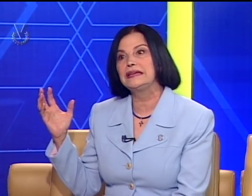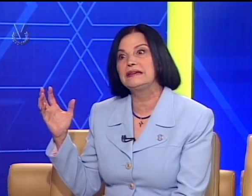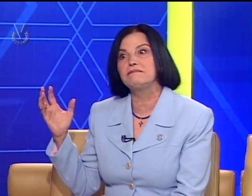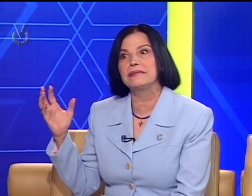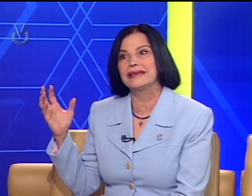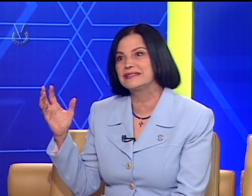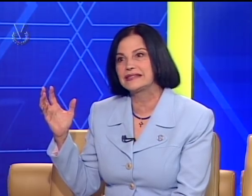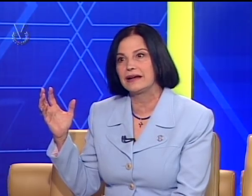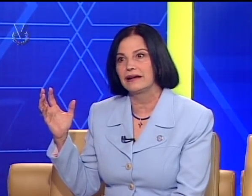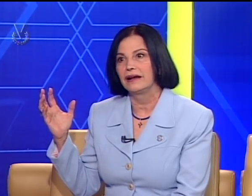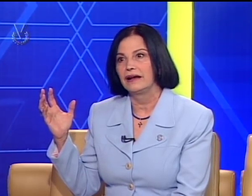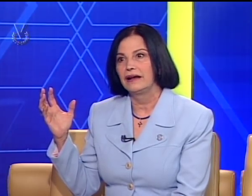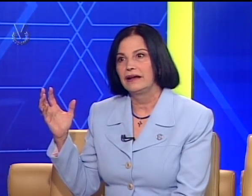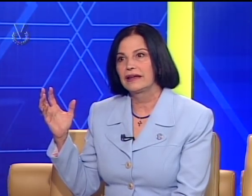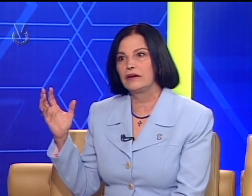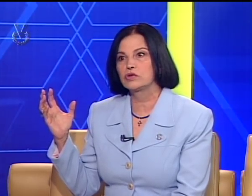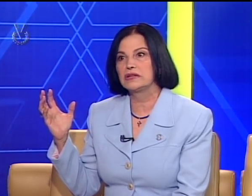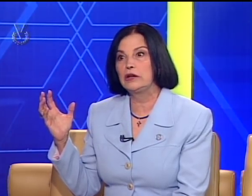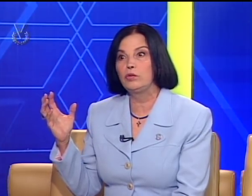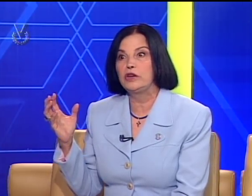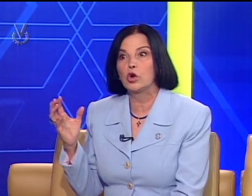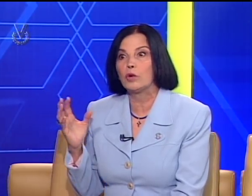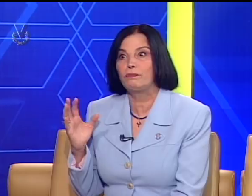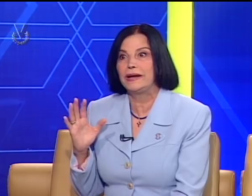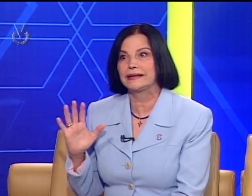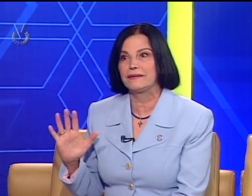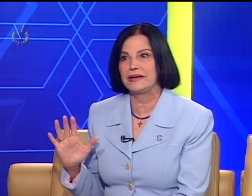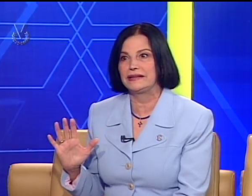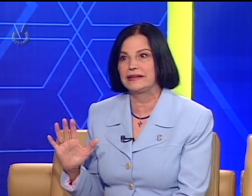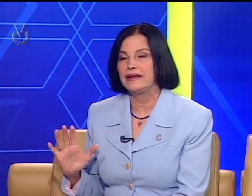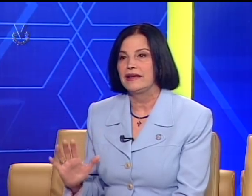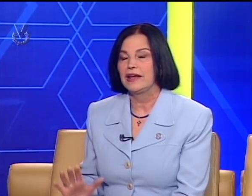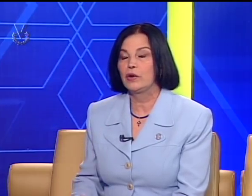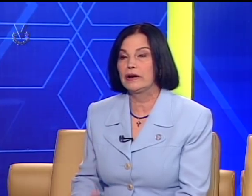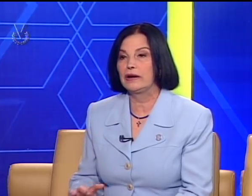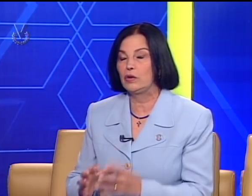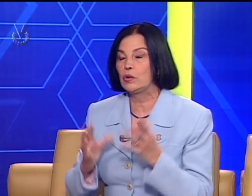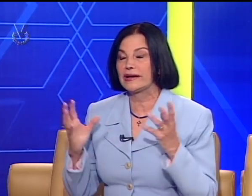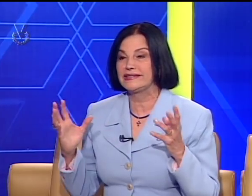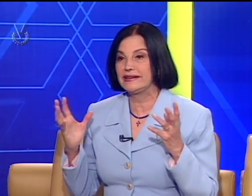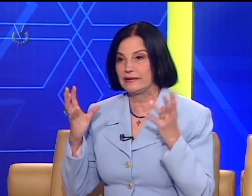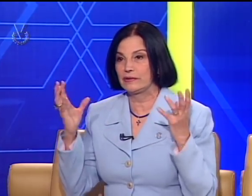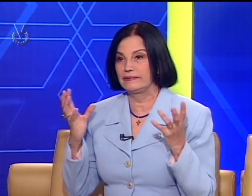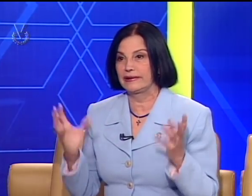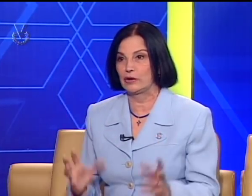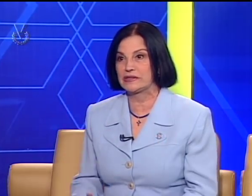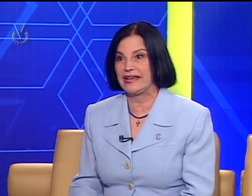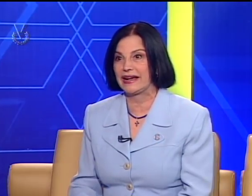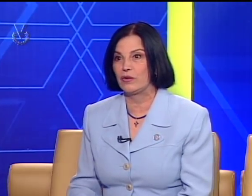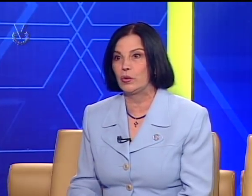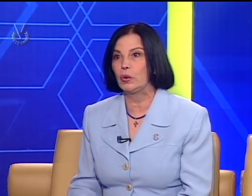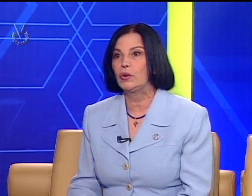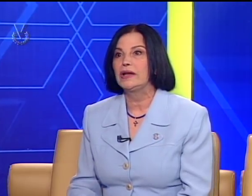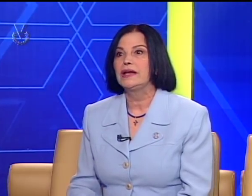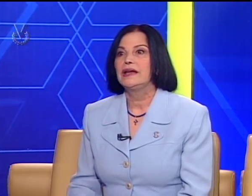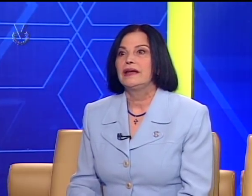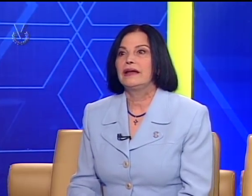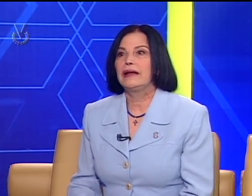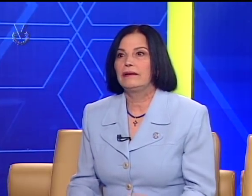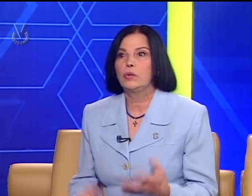luz inmensa que nos iluminó completamente. Es una luz casi que lo ciega a